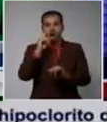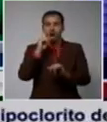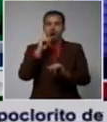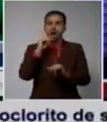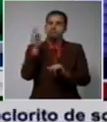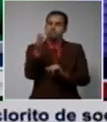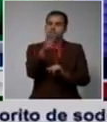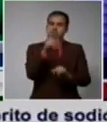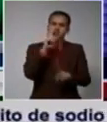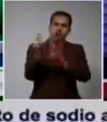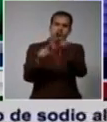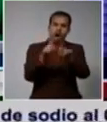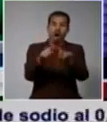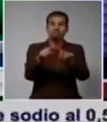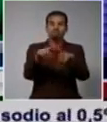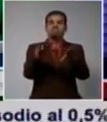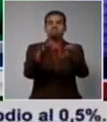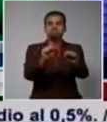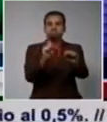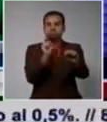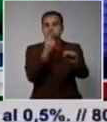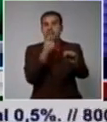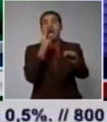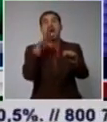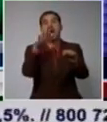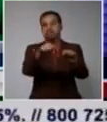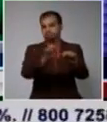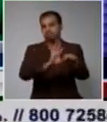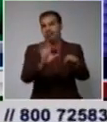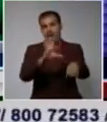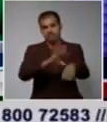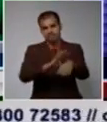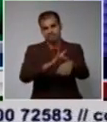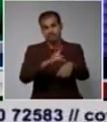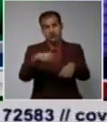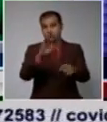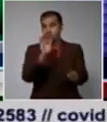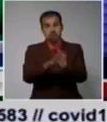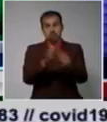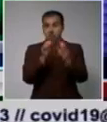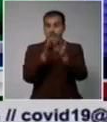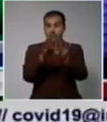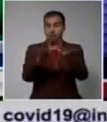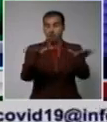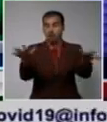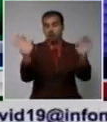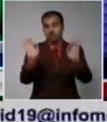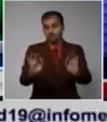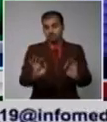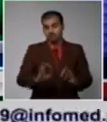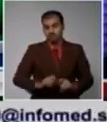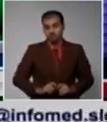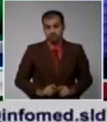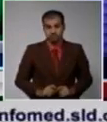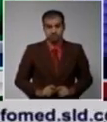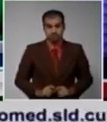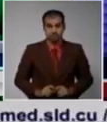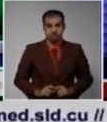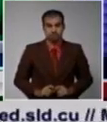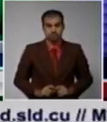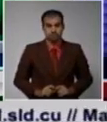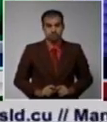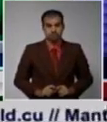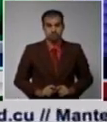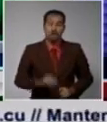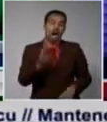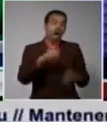hubieran confirmado nunca y seguirían transmitiendo hasta que aparecieran los síntomas, que en algunos casos no llega a